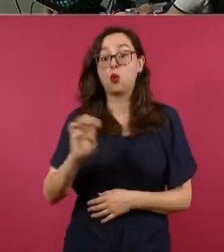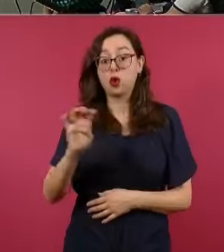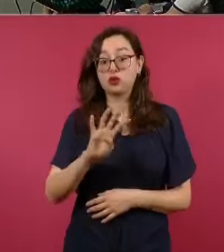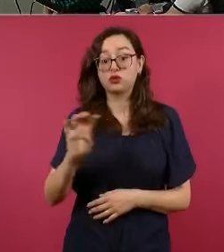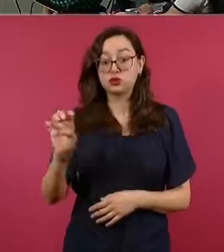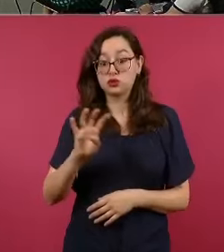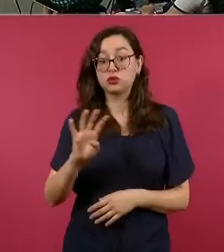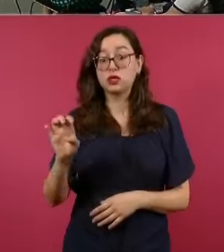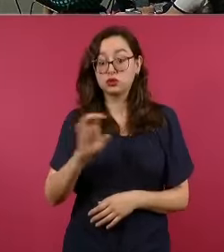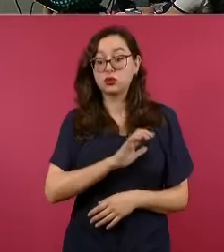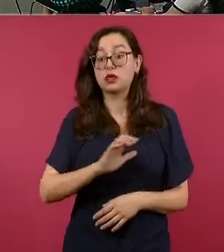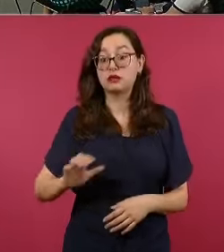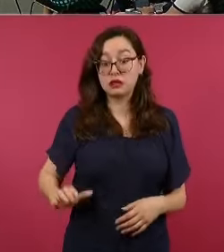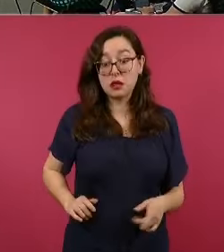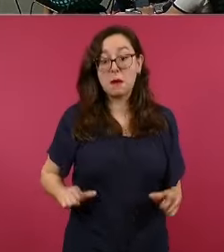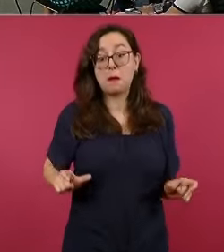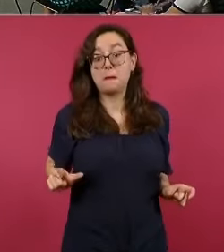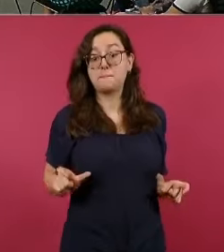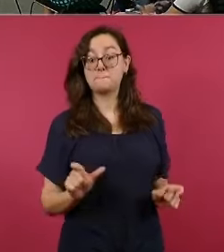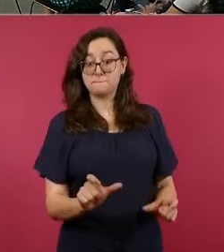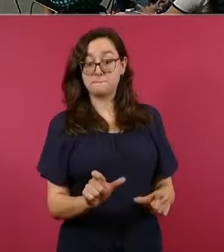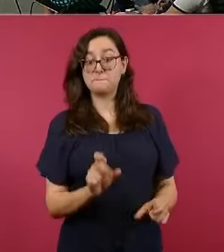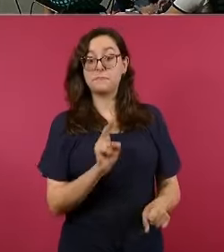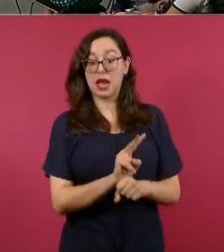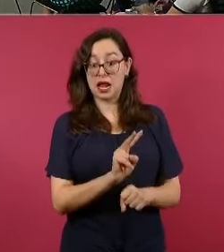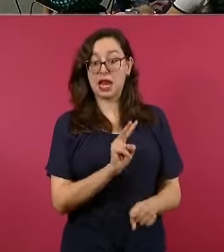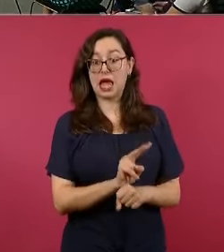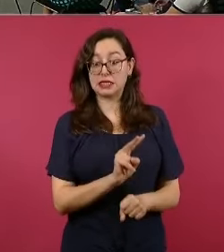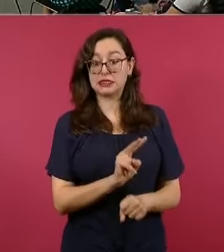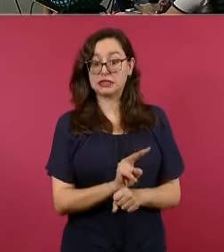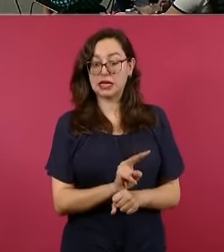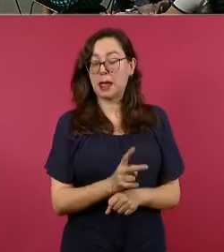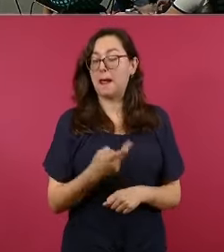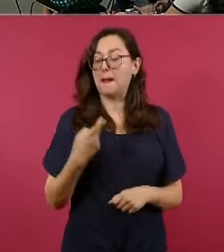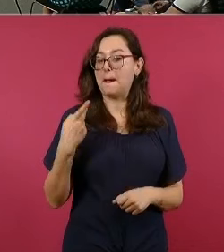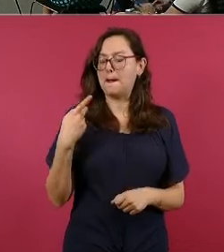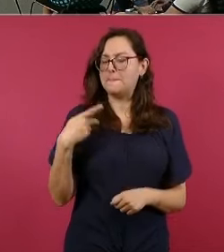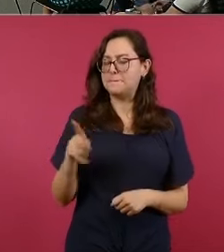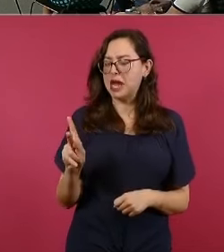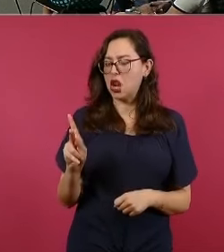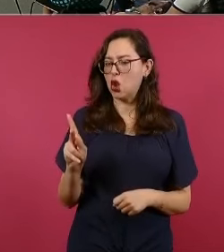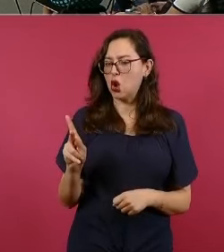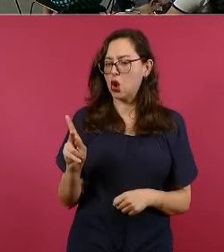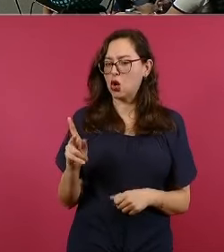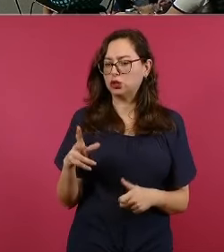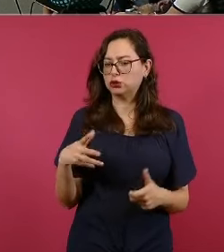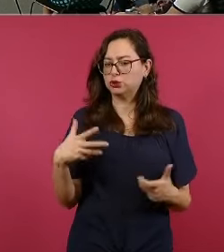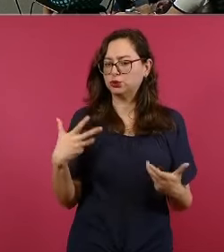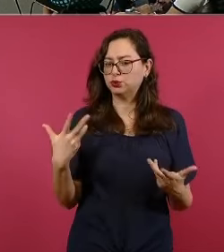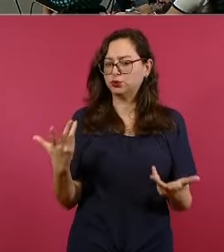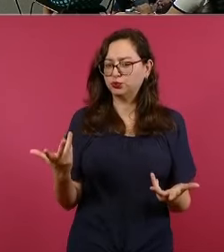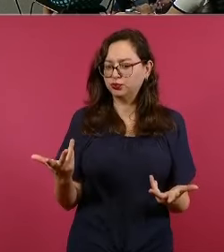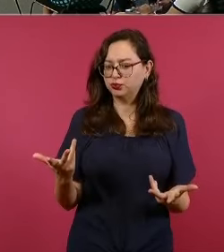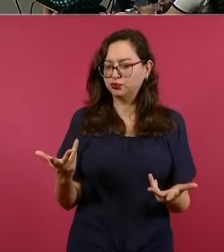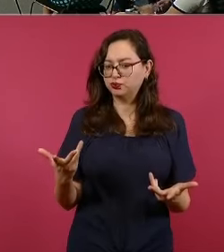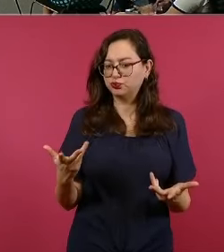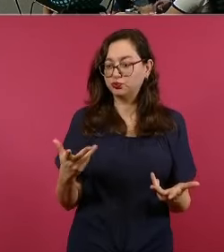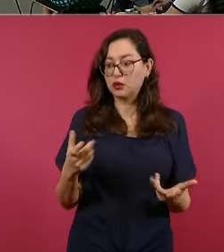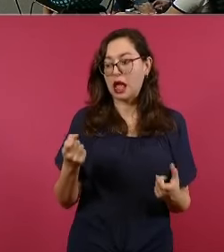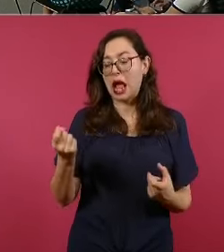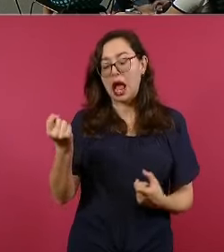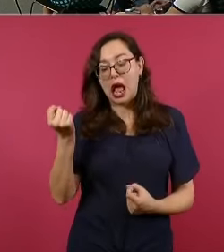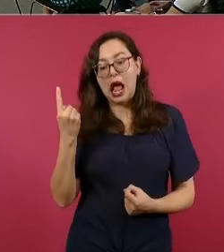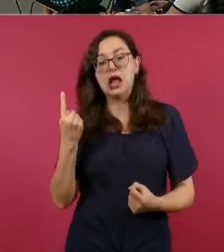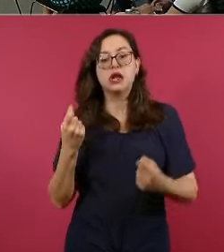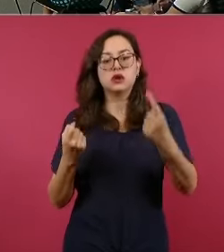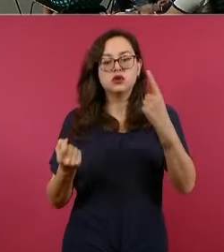seguridad pero e a los que pues desafortunadamente han perdido la vida